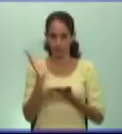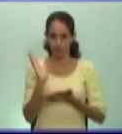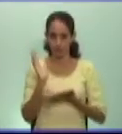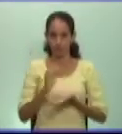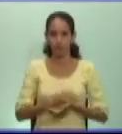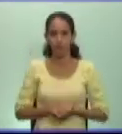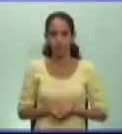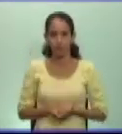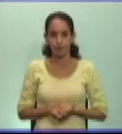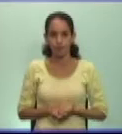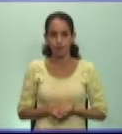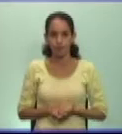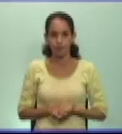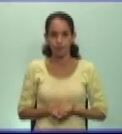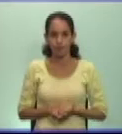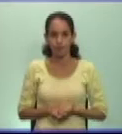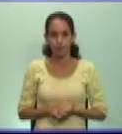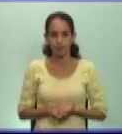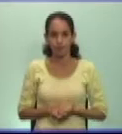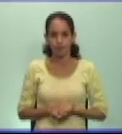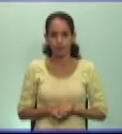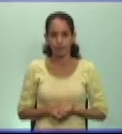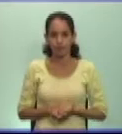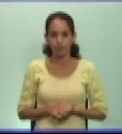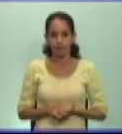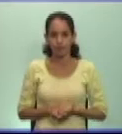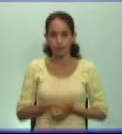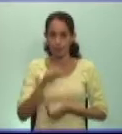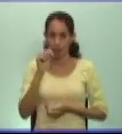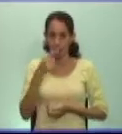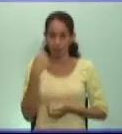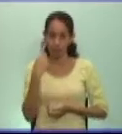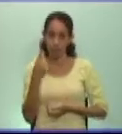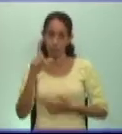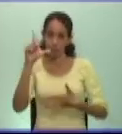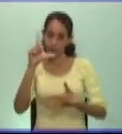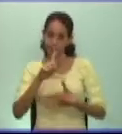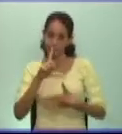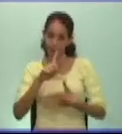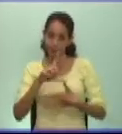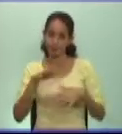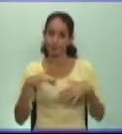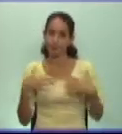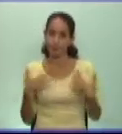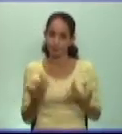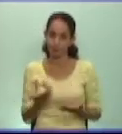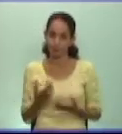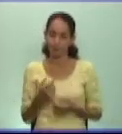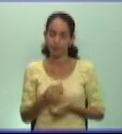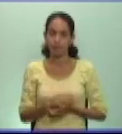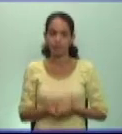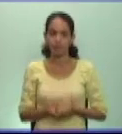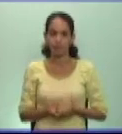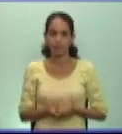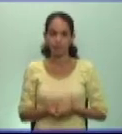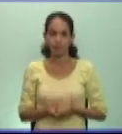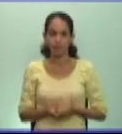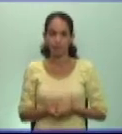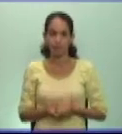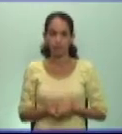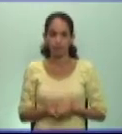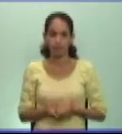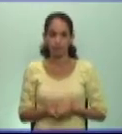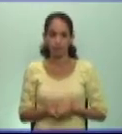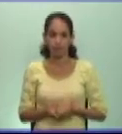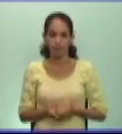que pudiéramos trabajar. Vamos a la América Latina. Queríamos llevar hasta ahí porque, bueno, hay postulados que después de la